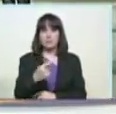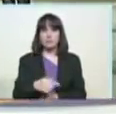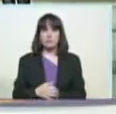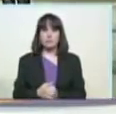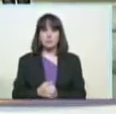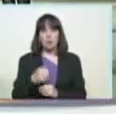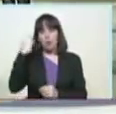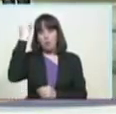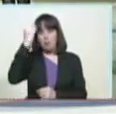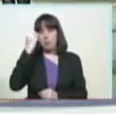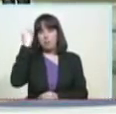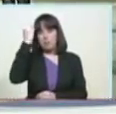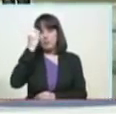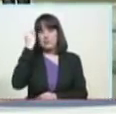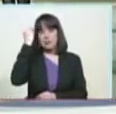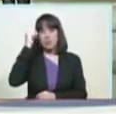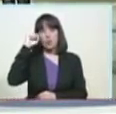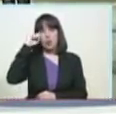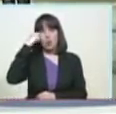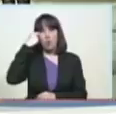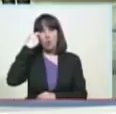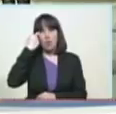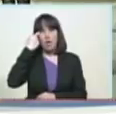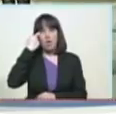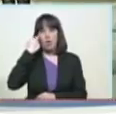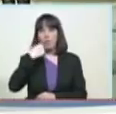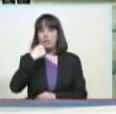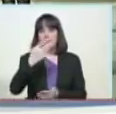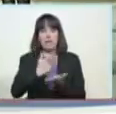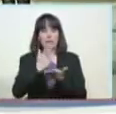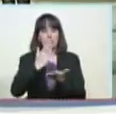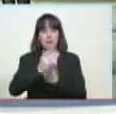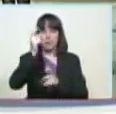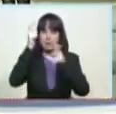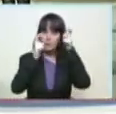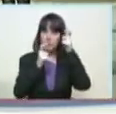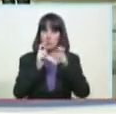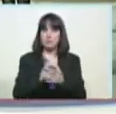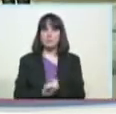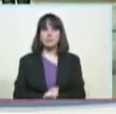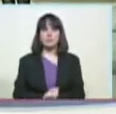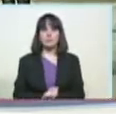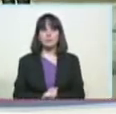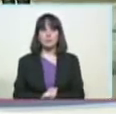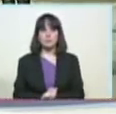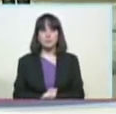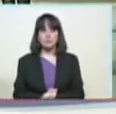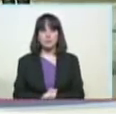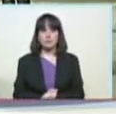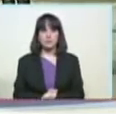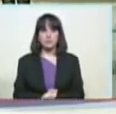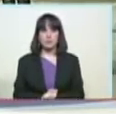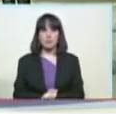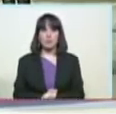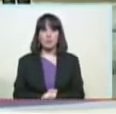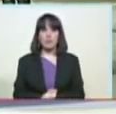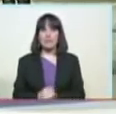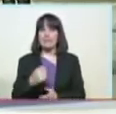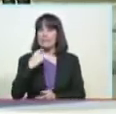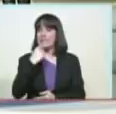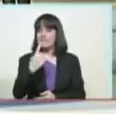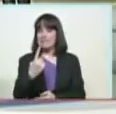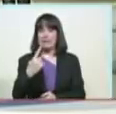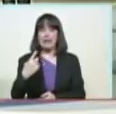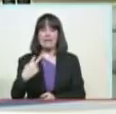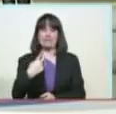en aquel pensamiento tan recordado y citado por nuestro comandante chávez donde hablaba de una verdadera crisis